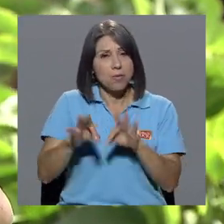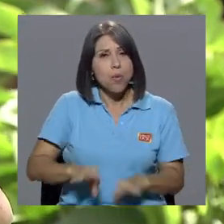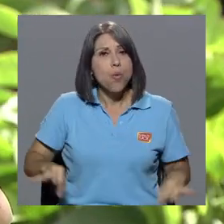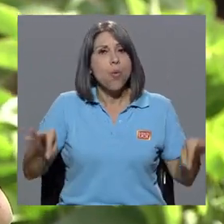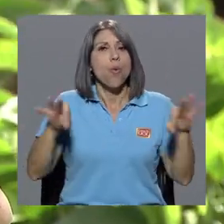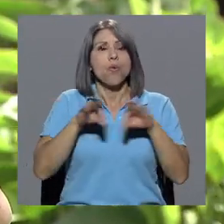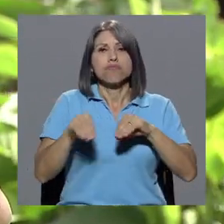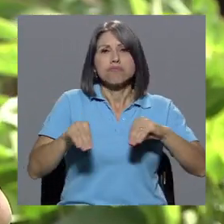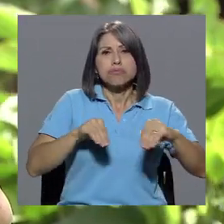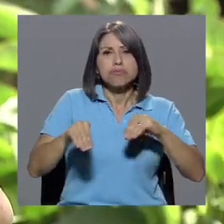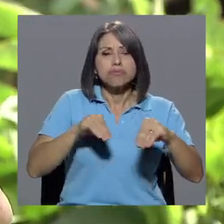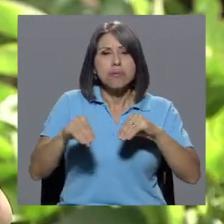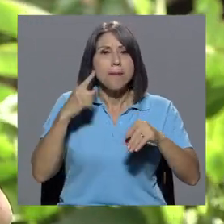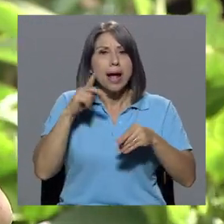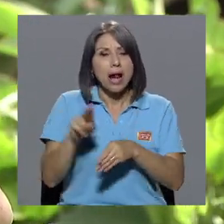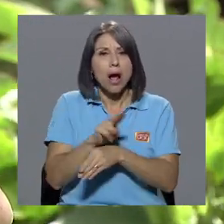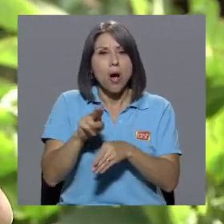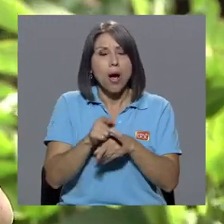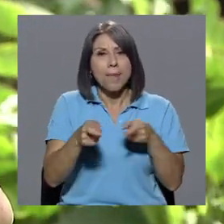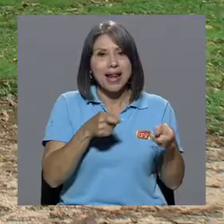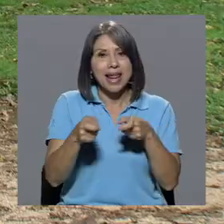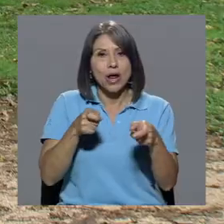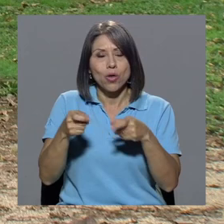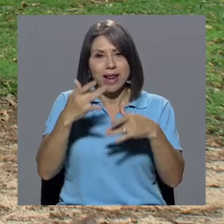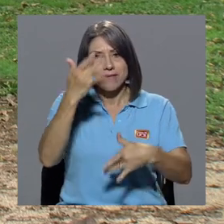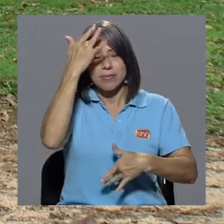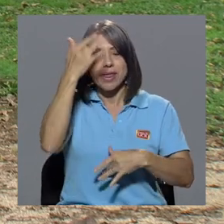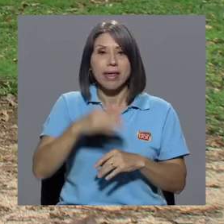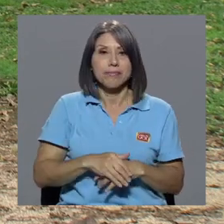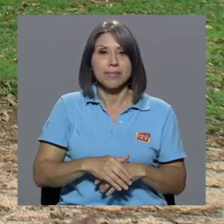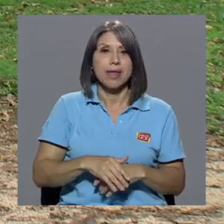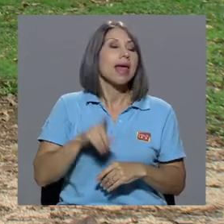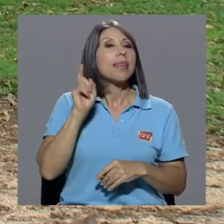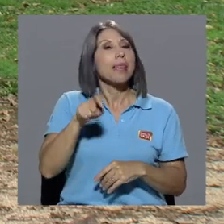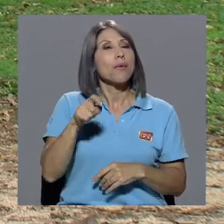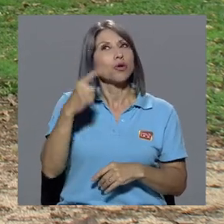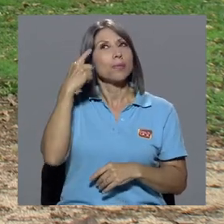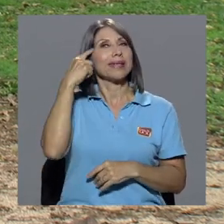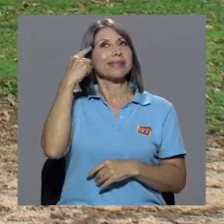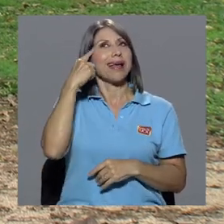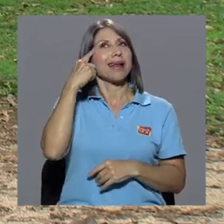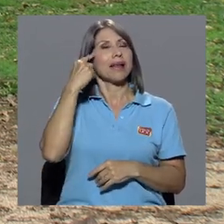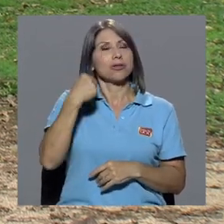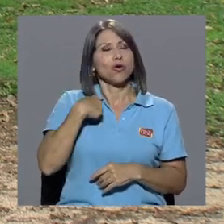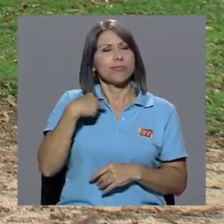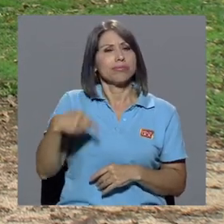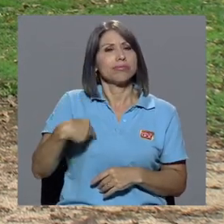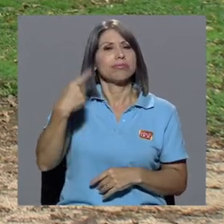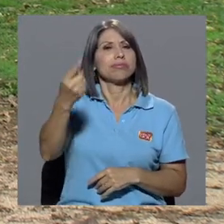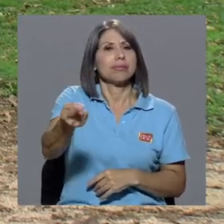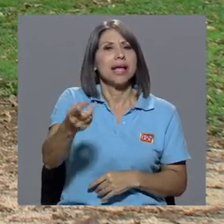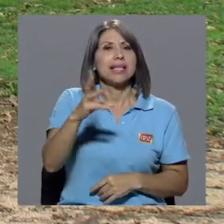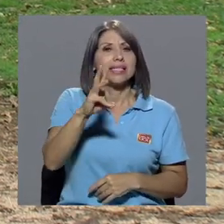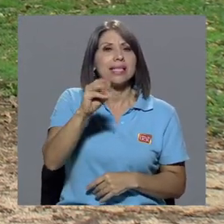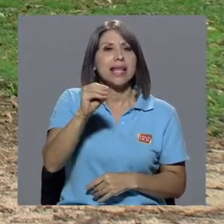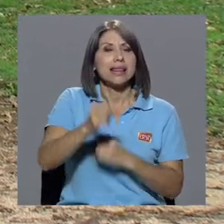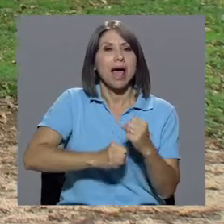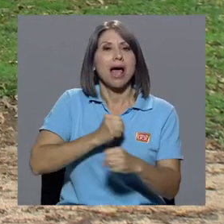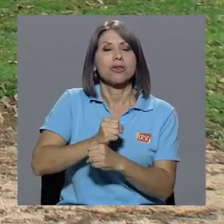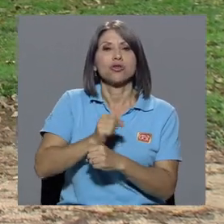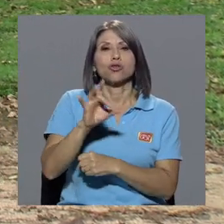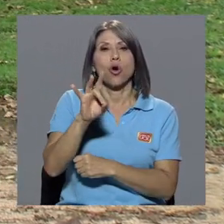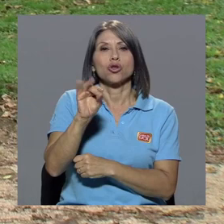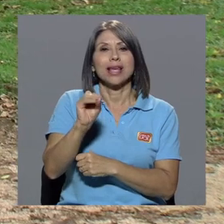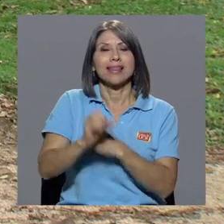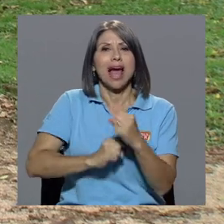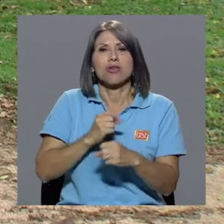fundamental del manejo de esta enfermedad. Pensar, programarme cómo voy a llegar a los 60, a los 80 años es vital,